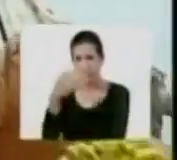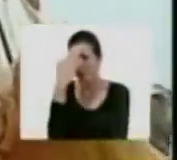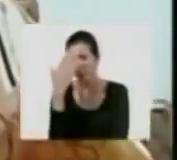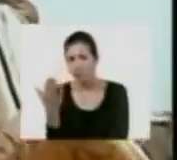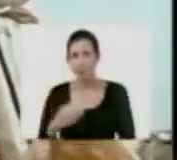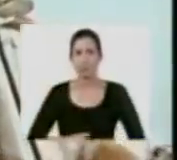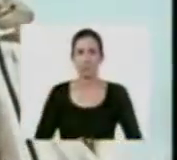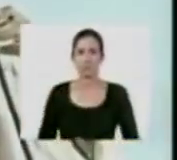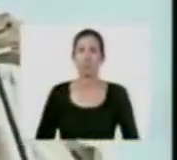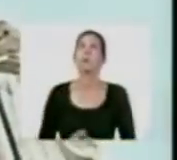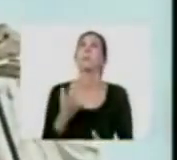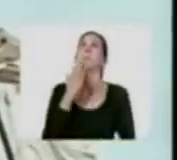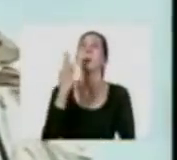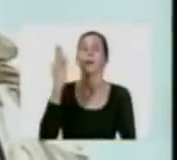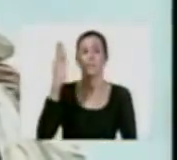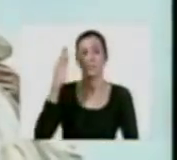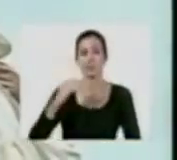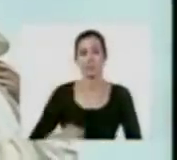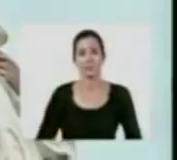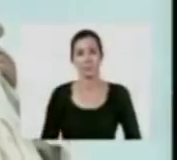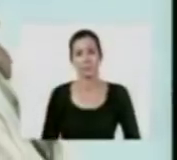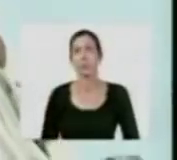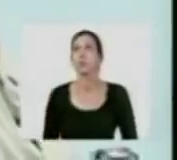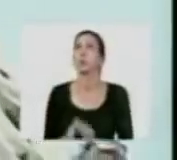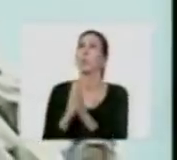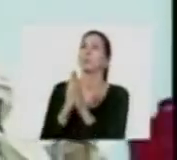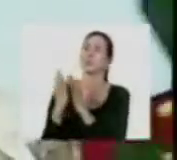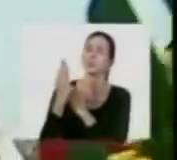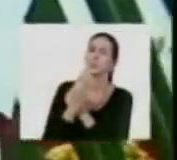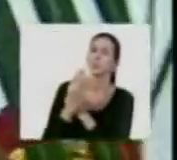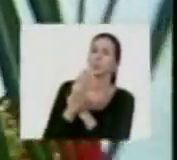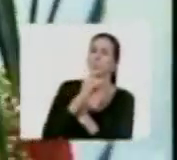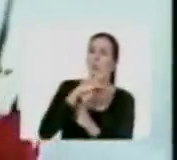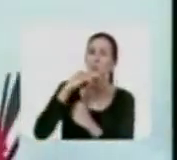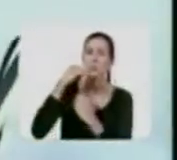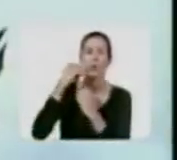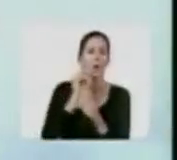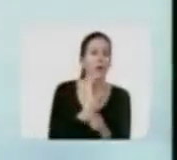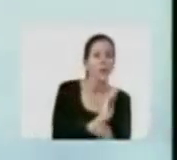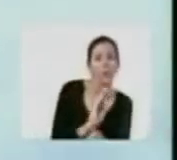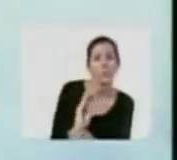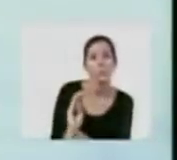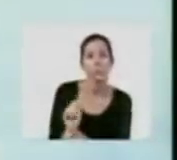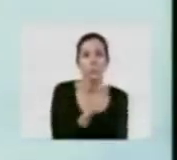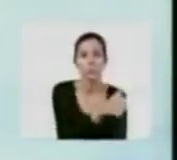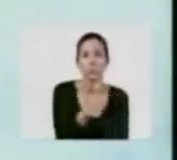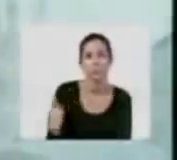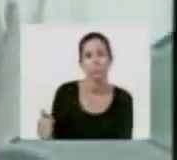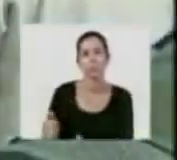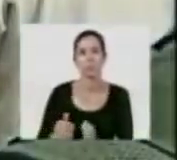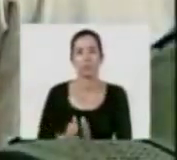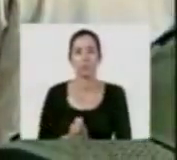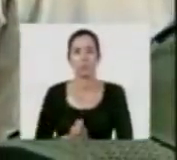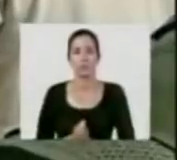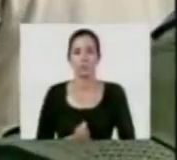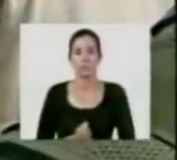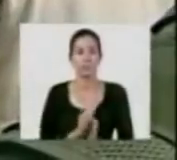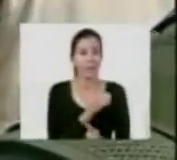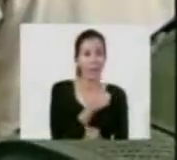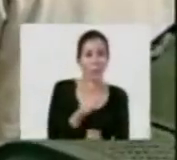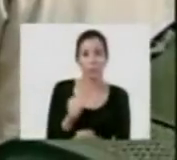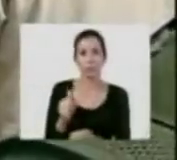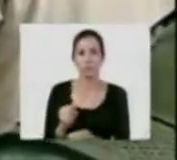Madre, tu dulce protección sobre cada uno de los aquí presentes y sobre las